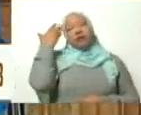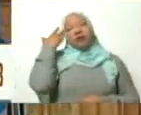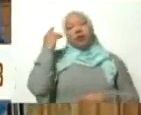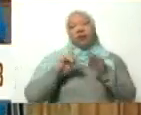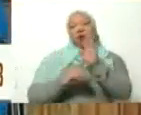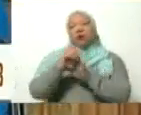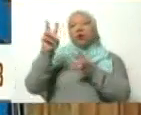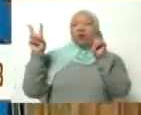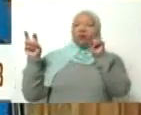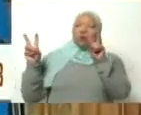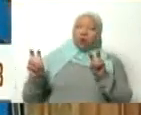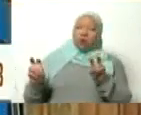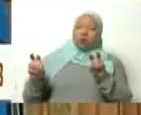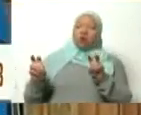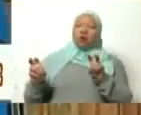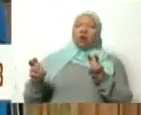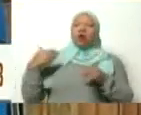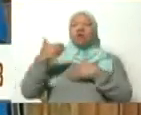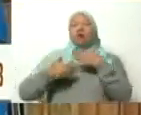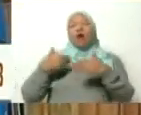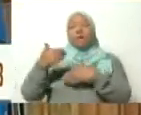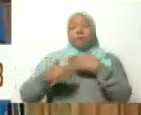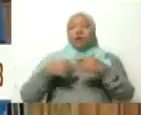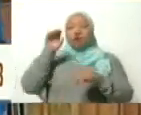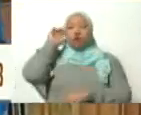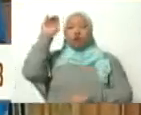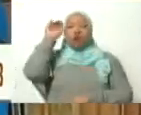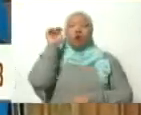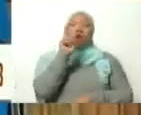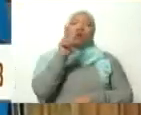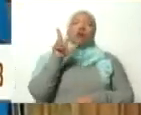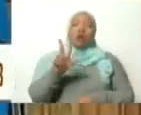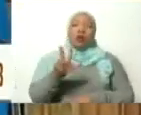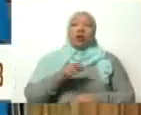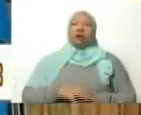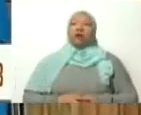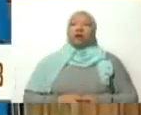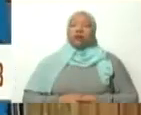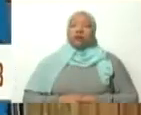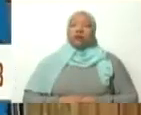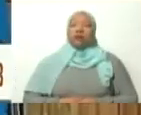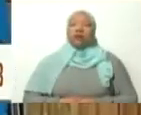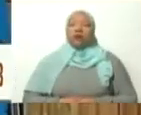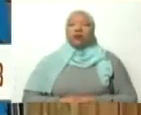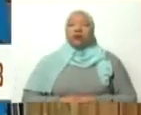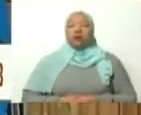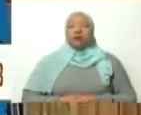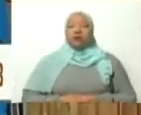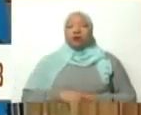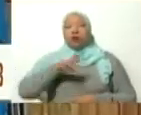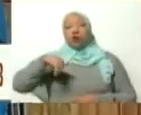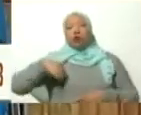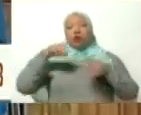avances, nuevos aires que esperan para el 2023. Hemos